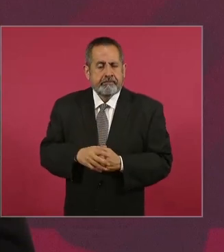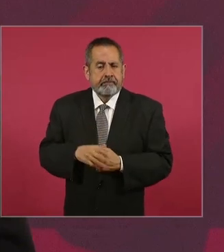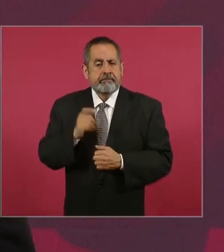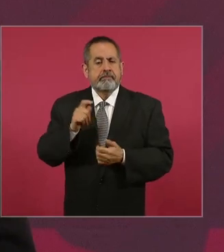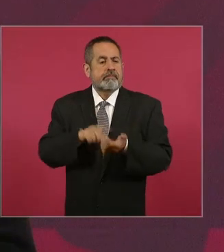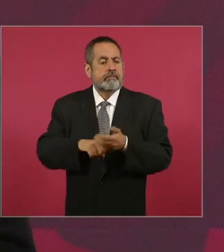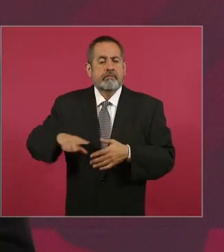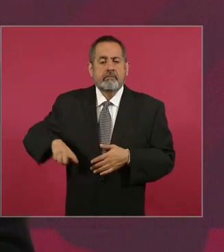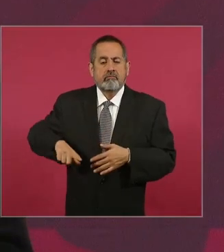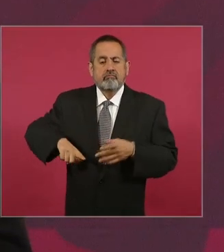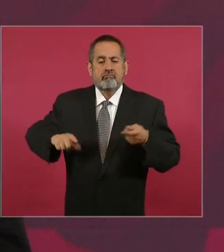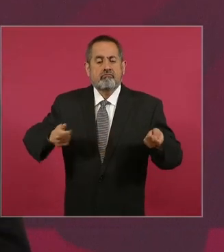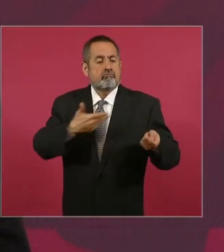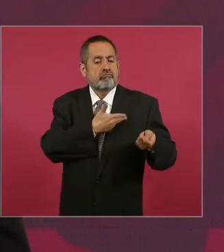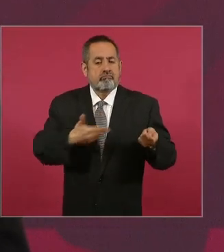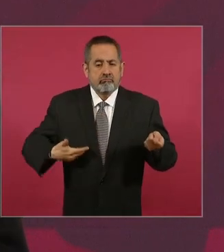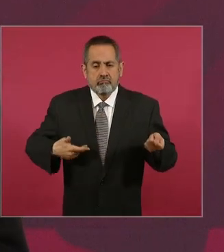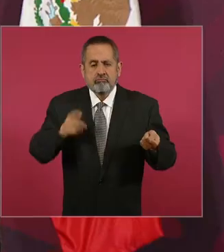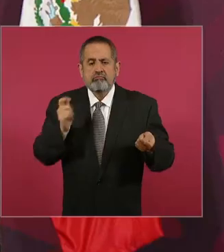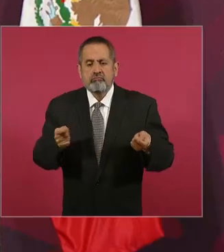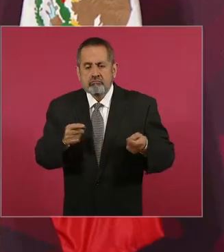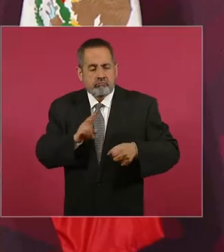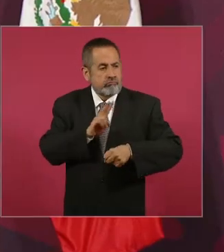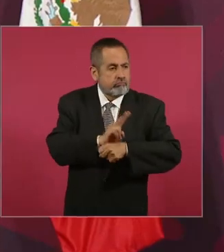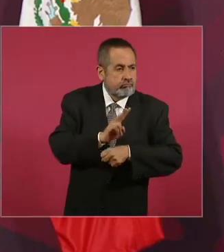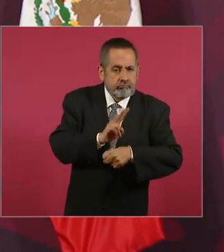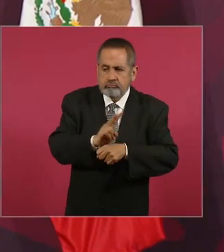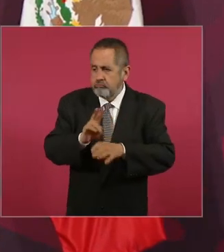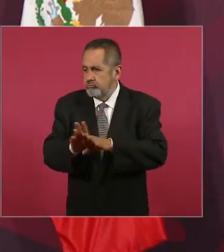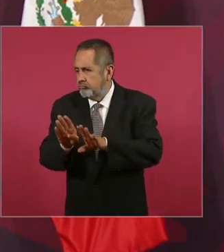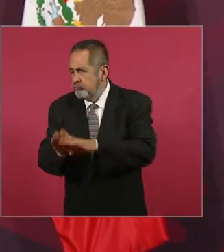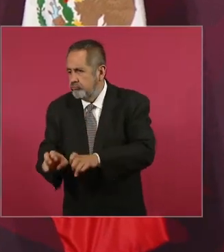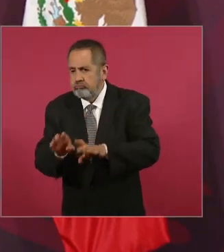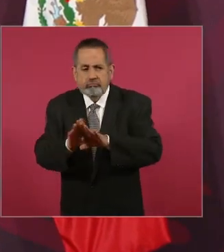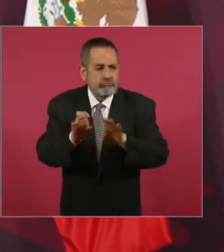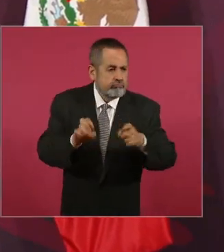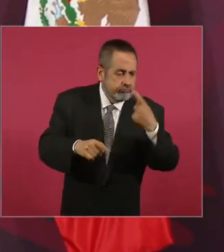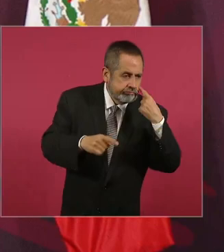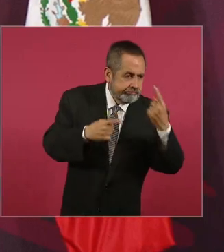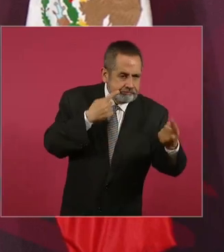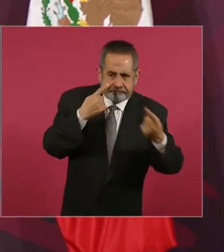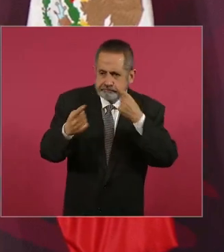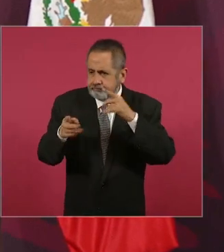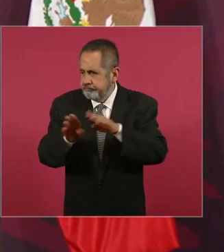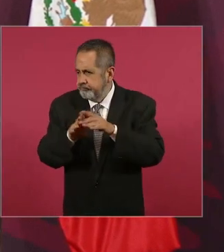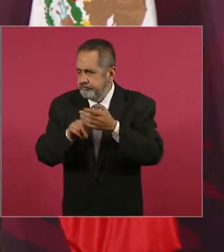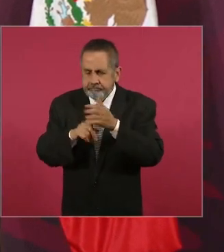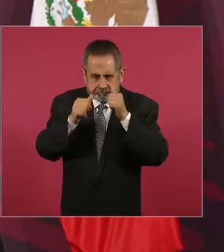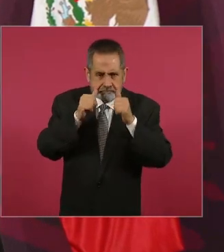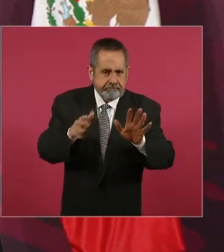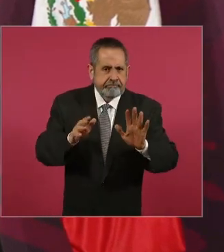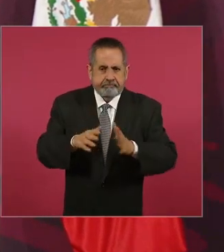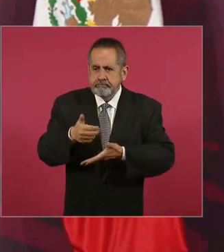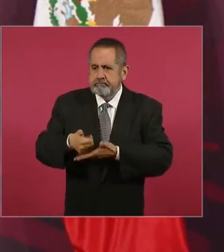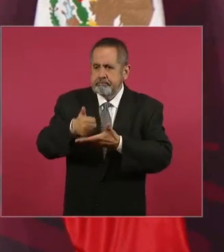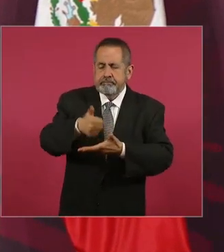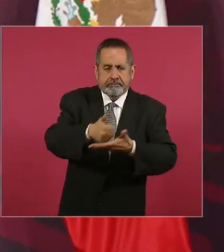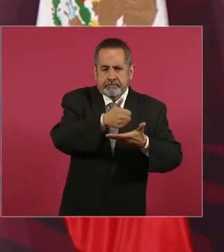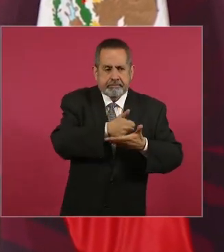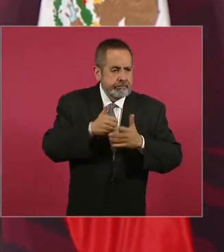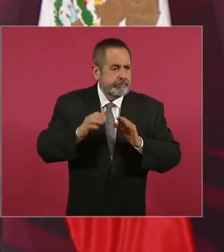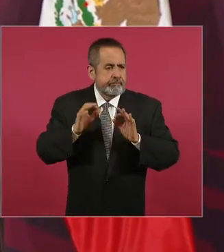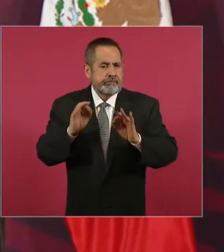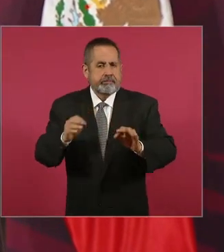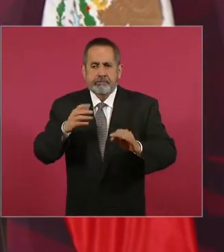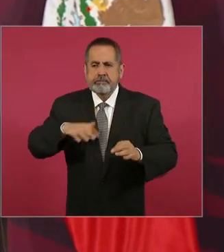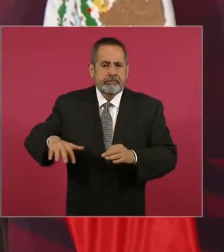gobernar es velar, es estar siempre atentos, ayudando